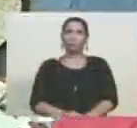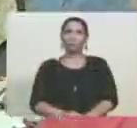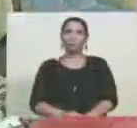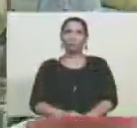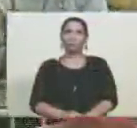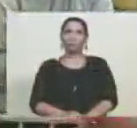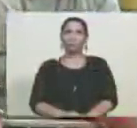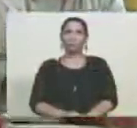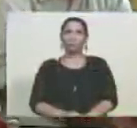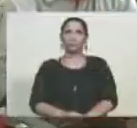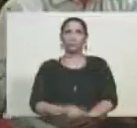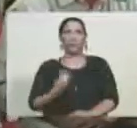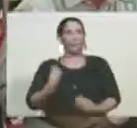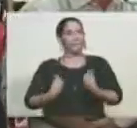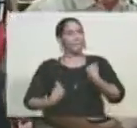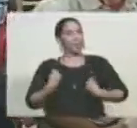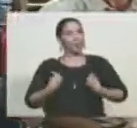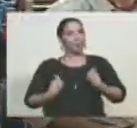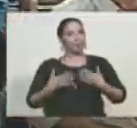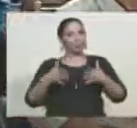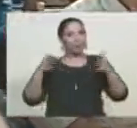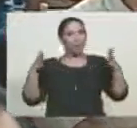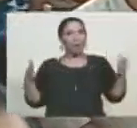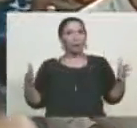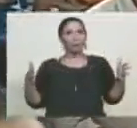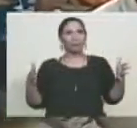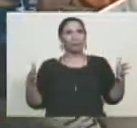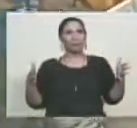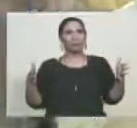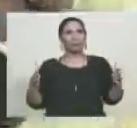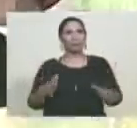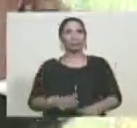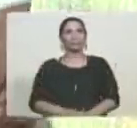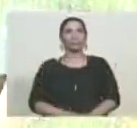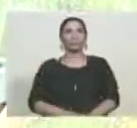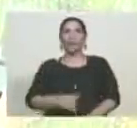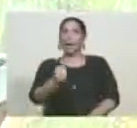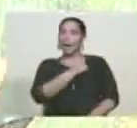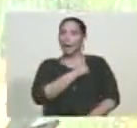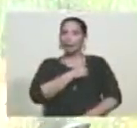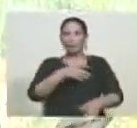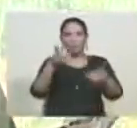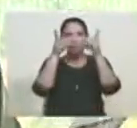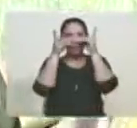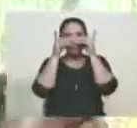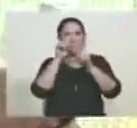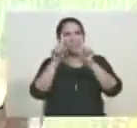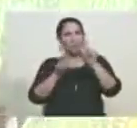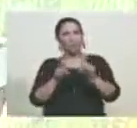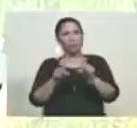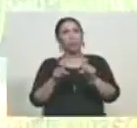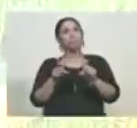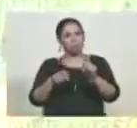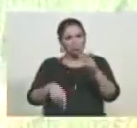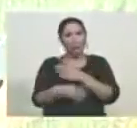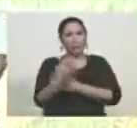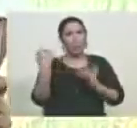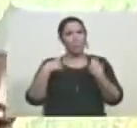A todo esto, la preocupación más grande. Y que la camarada Dexy nos preguntó, vamos a lo práctico, hijo.